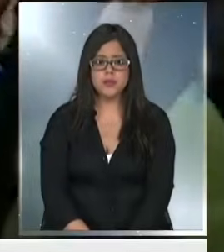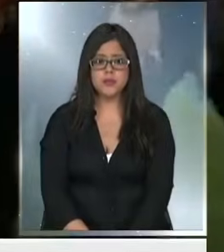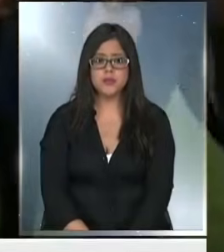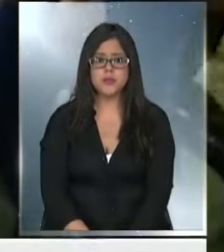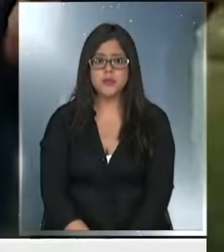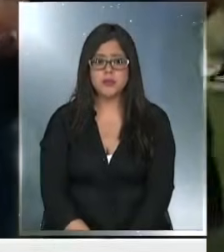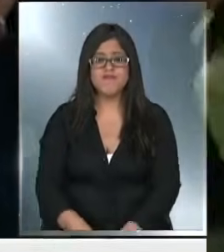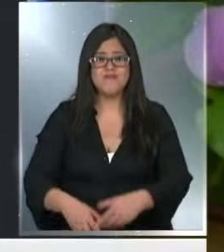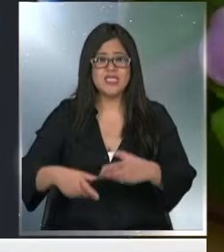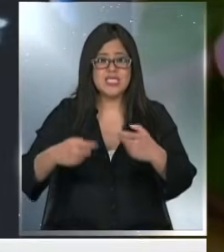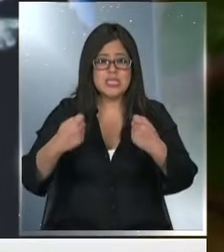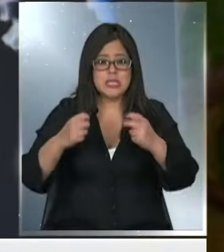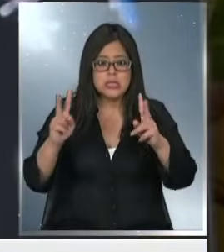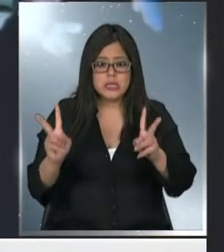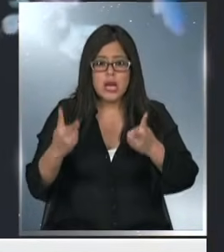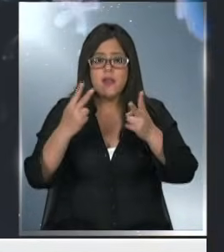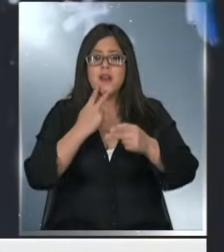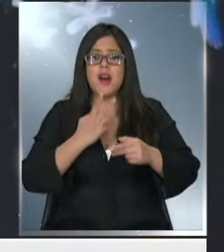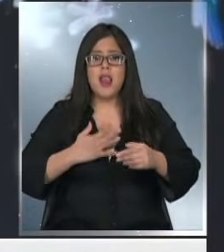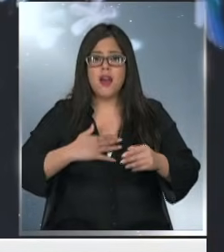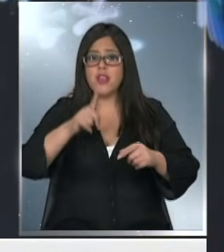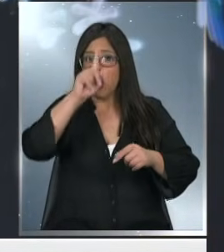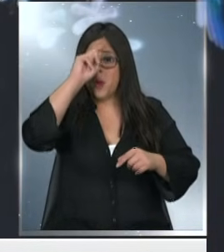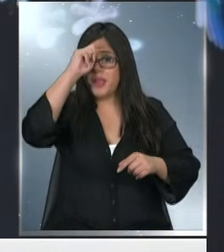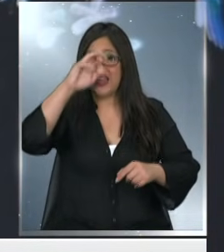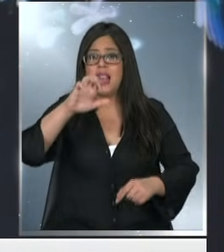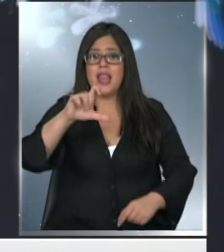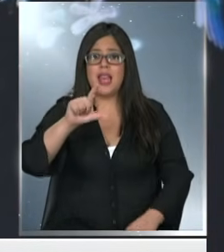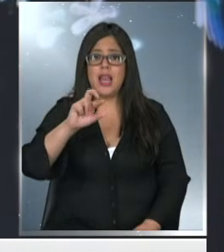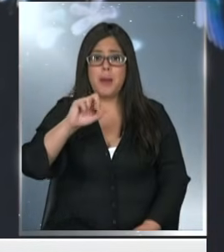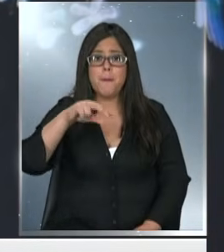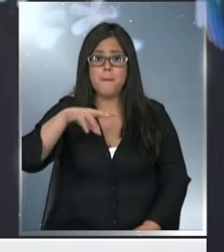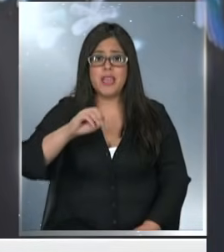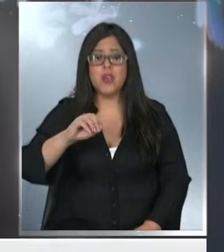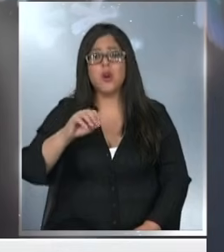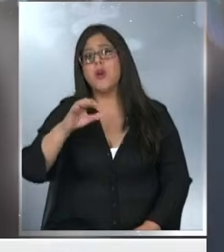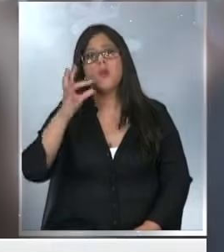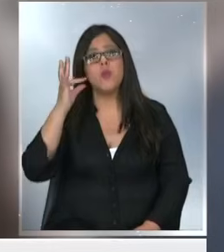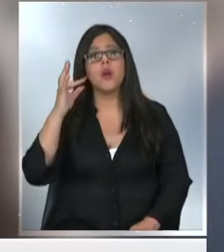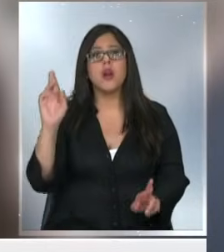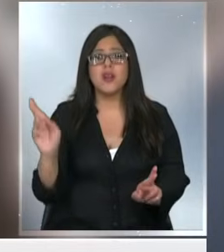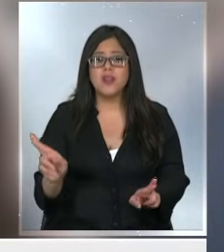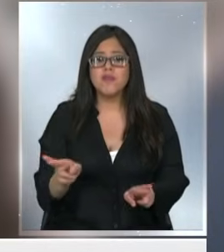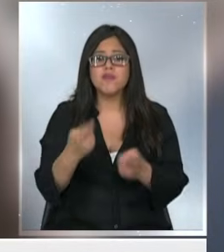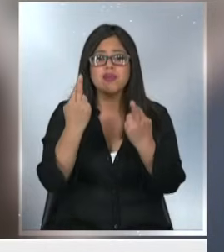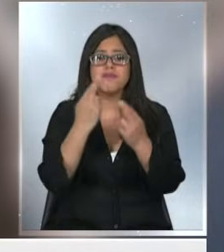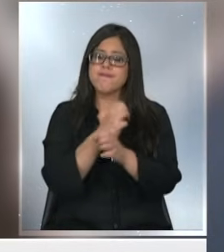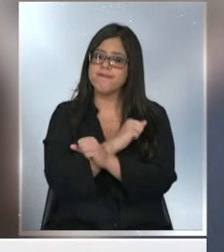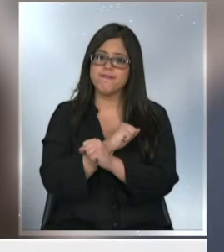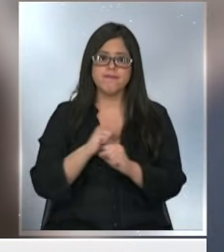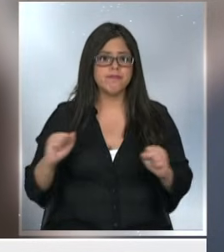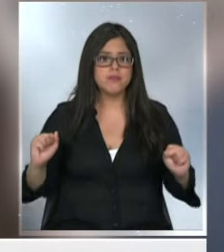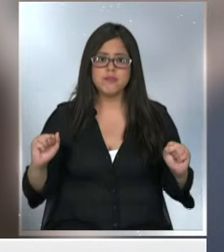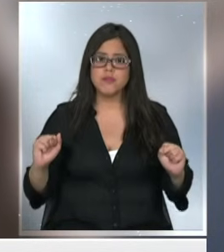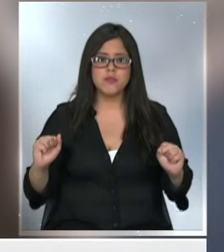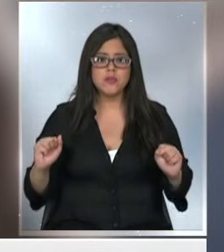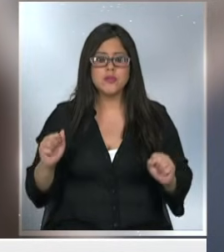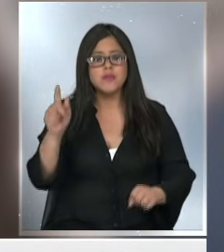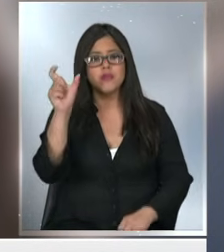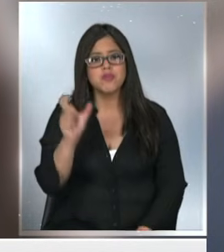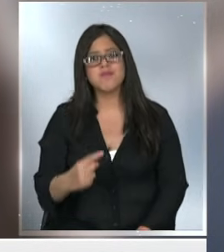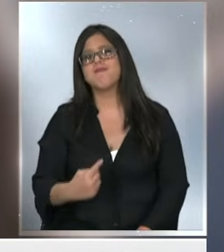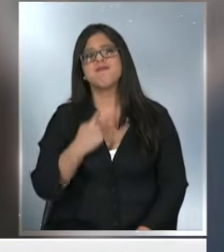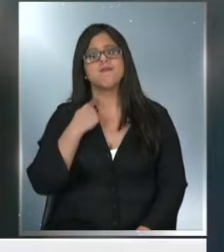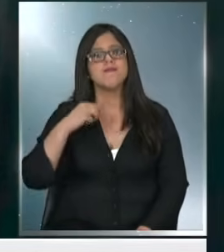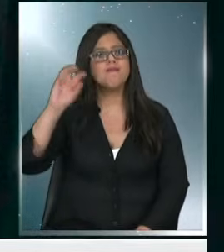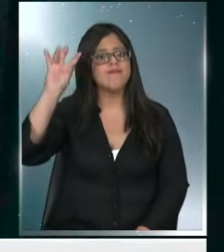Pese a los intentos por salvarle la vida en el hospital del Pino, Luz María no logró recuperarse de las mortales heridas. Una víctima inocente